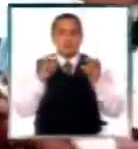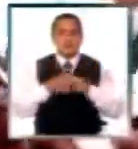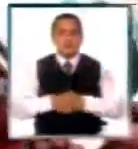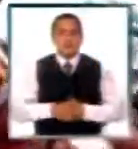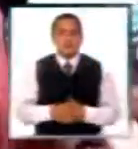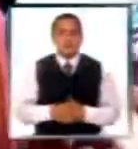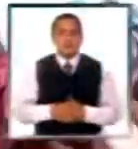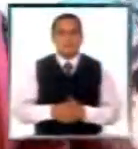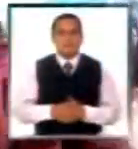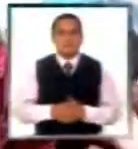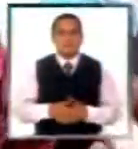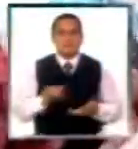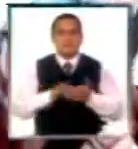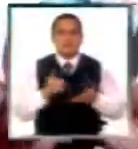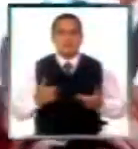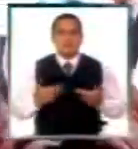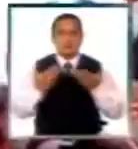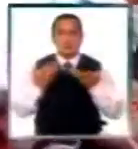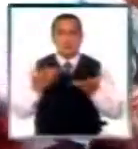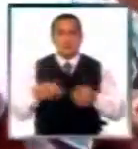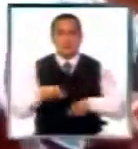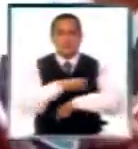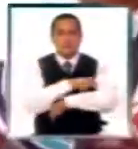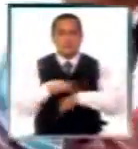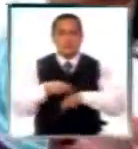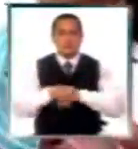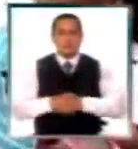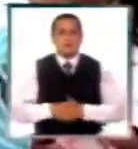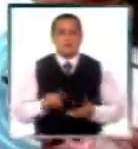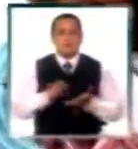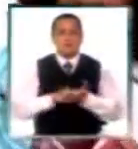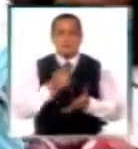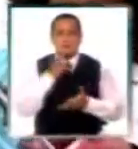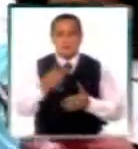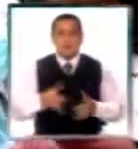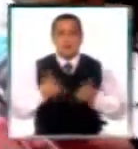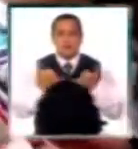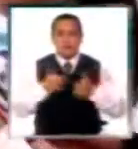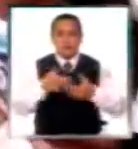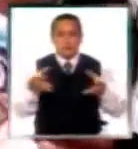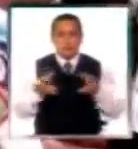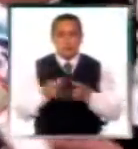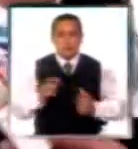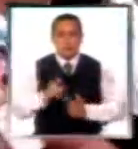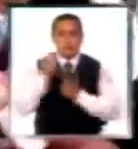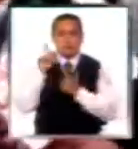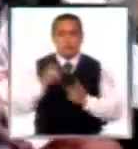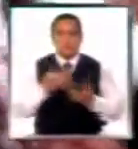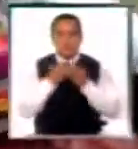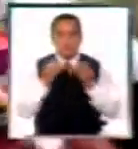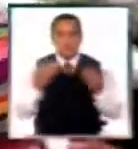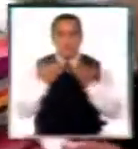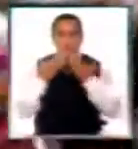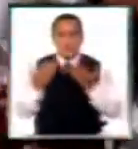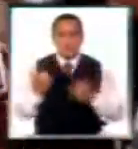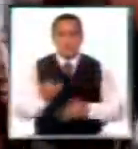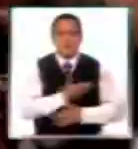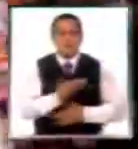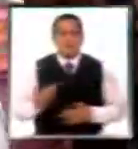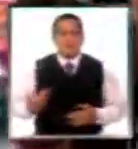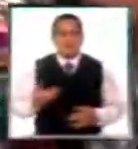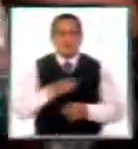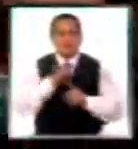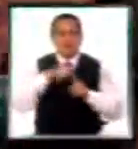Ese es un tema que yo se lo dejo a los profesionales que están en estos momentos al comando de las operaciones. Gracias. Muchísimas gracias. Declaraciones